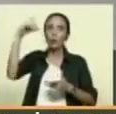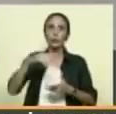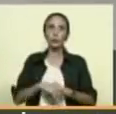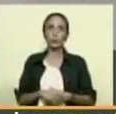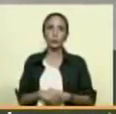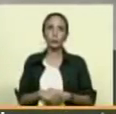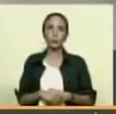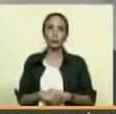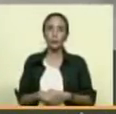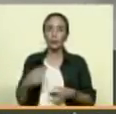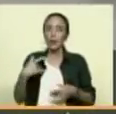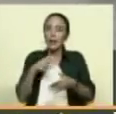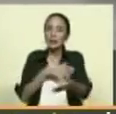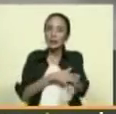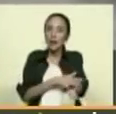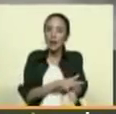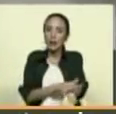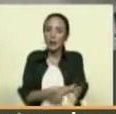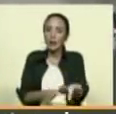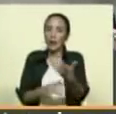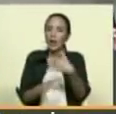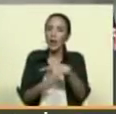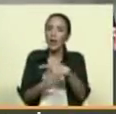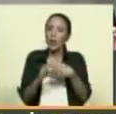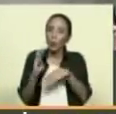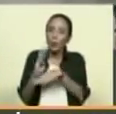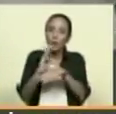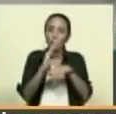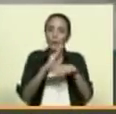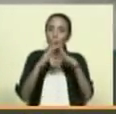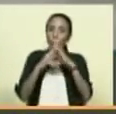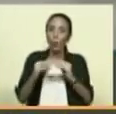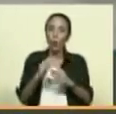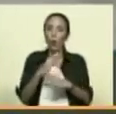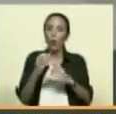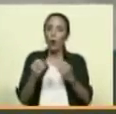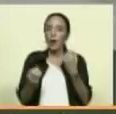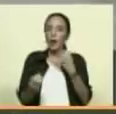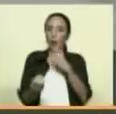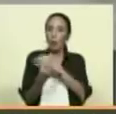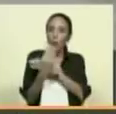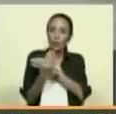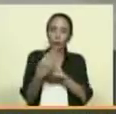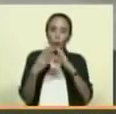con tu sangre sagrada, protégeme y lléname de tus bendiciones.